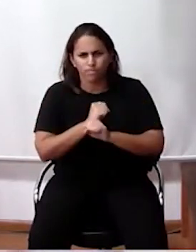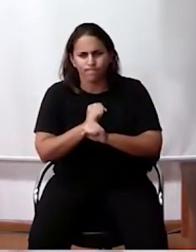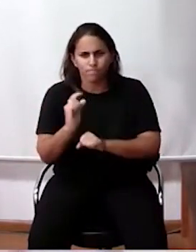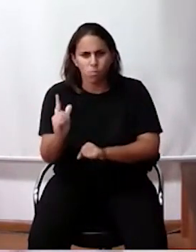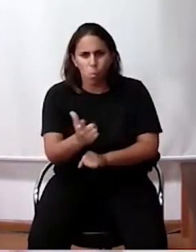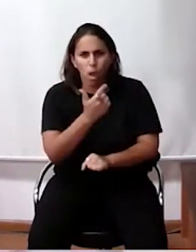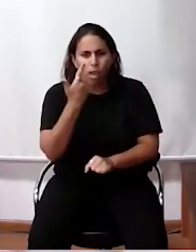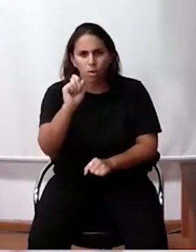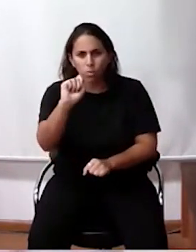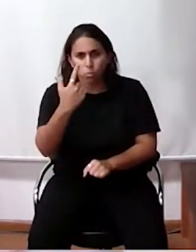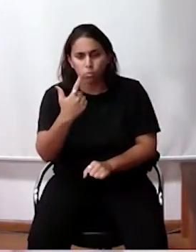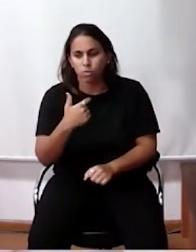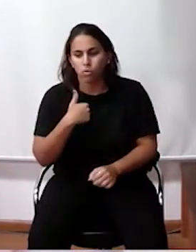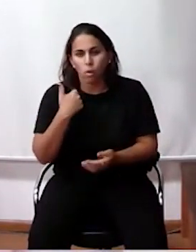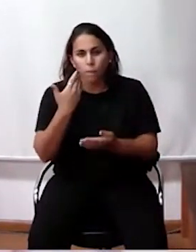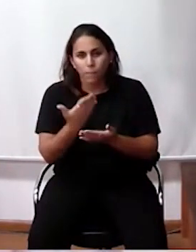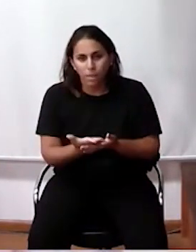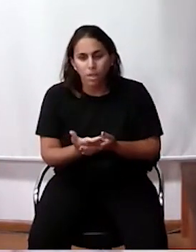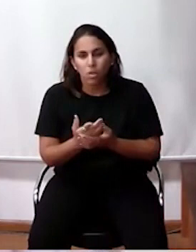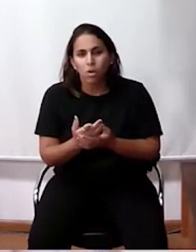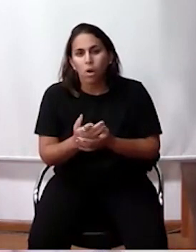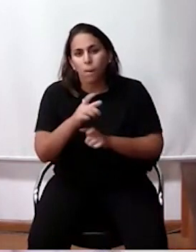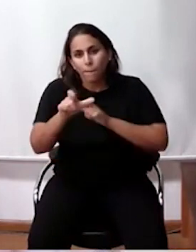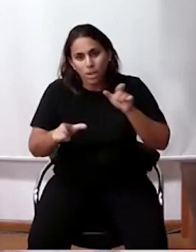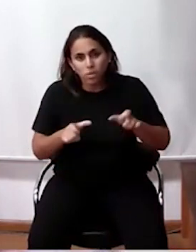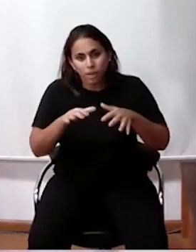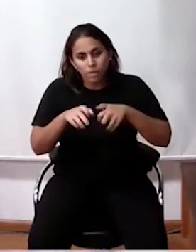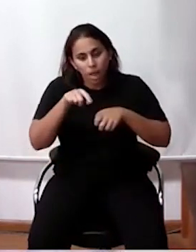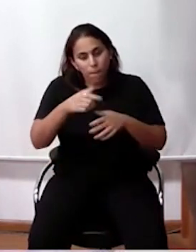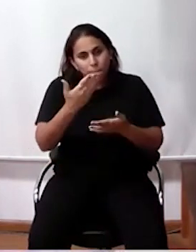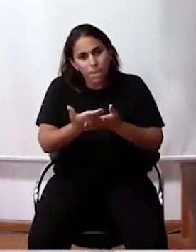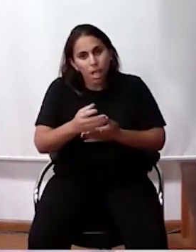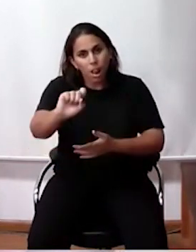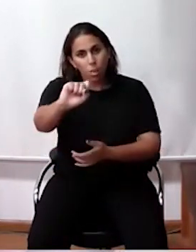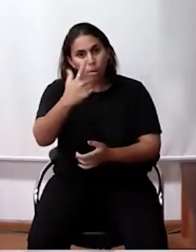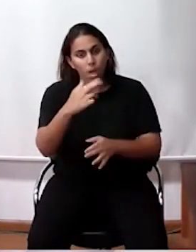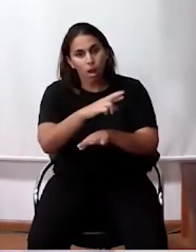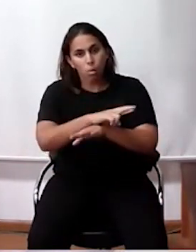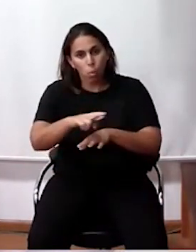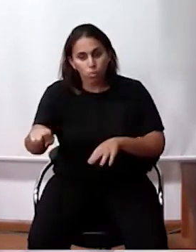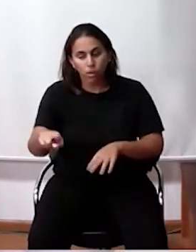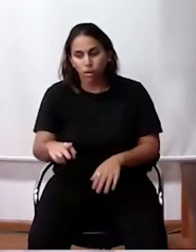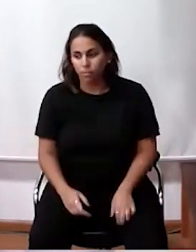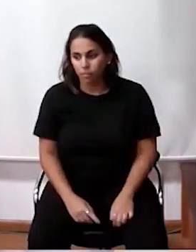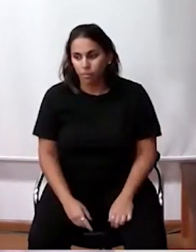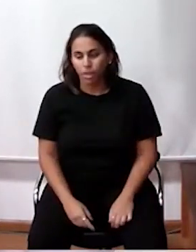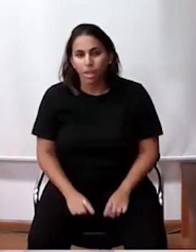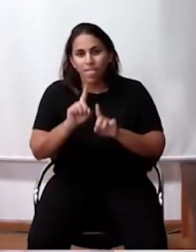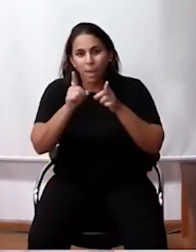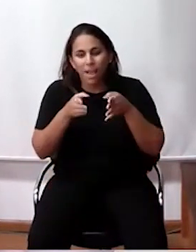lo que deseo y piden también los vecinos es la iluminación de la ruta y también los